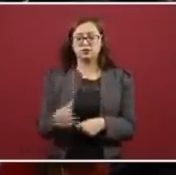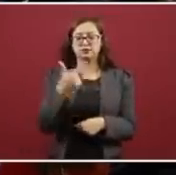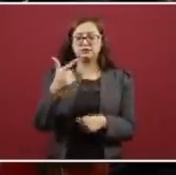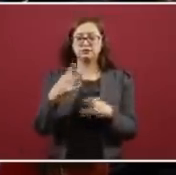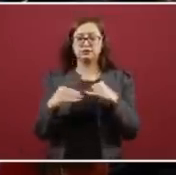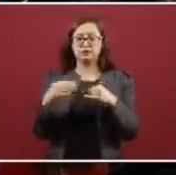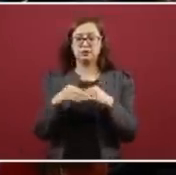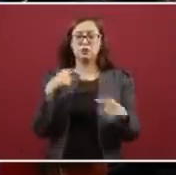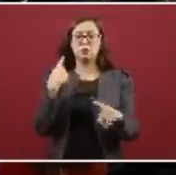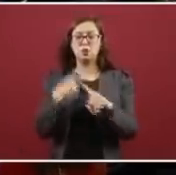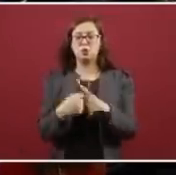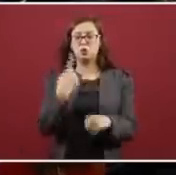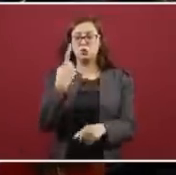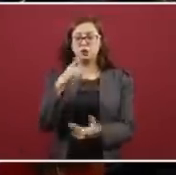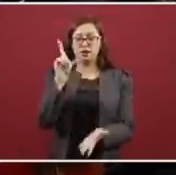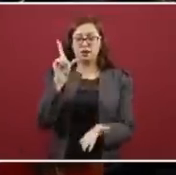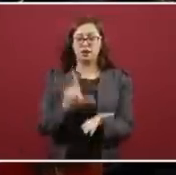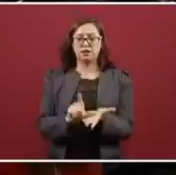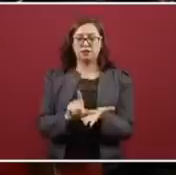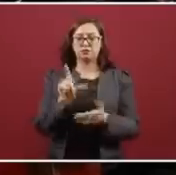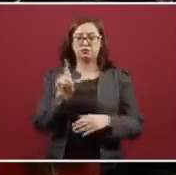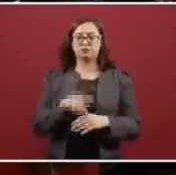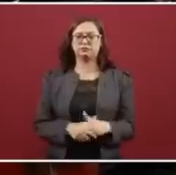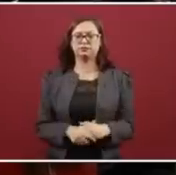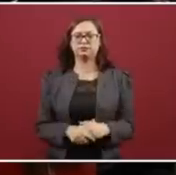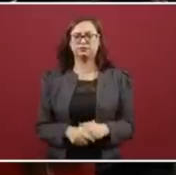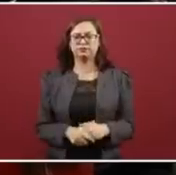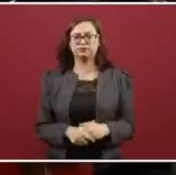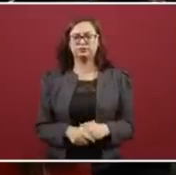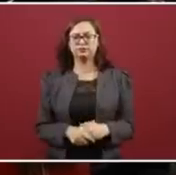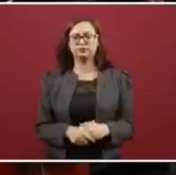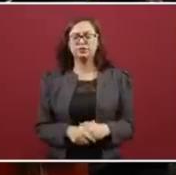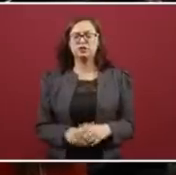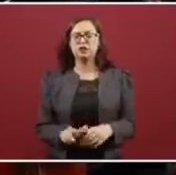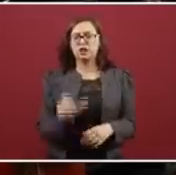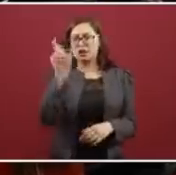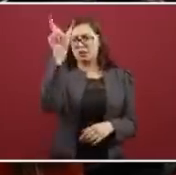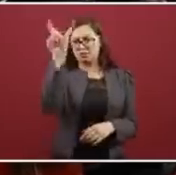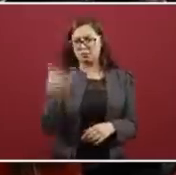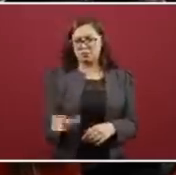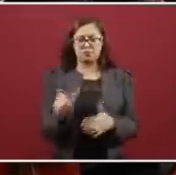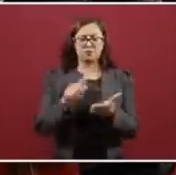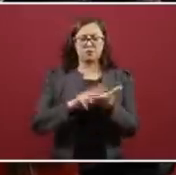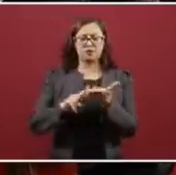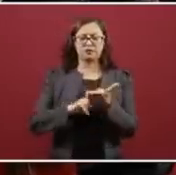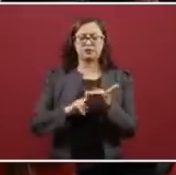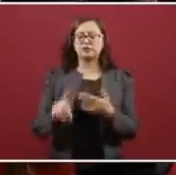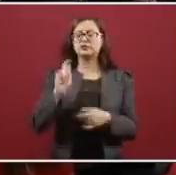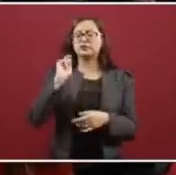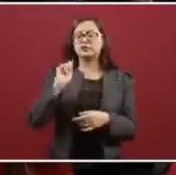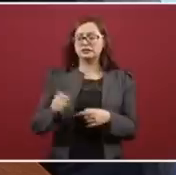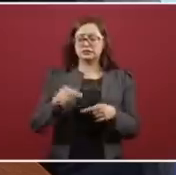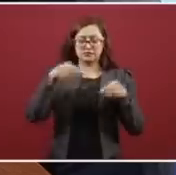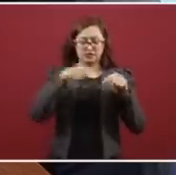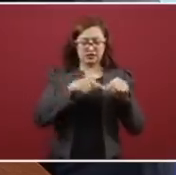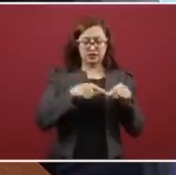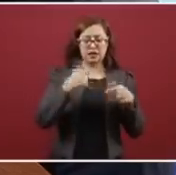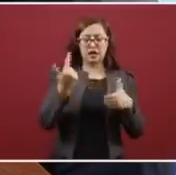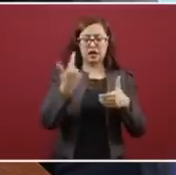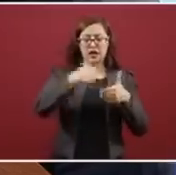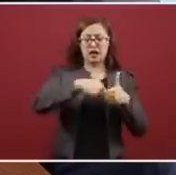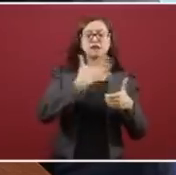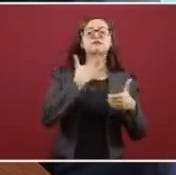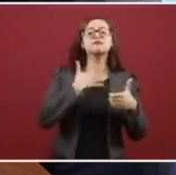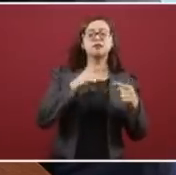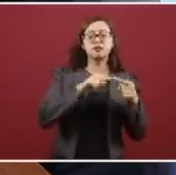litro y esa columna que ven kilómetros a la terminal es la distancia que hay entre la estación de servicio la